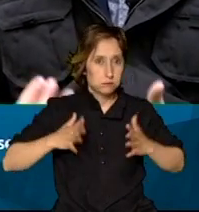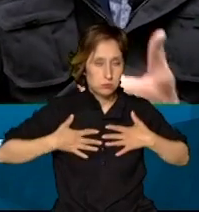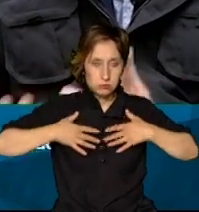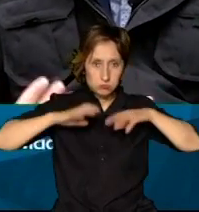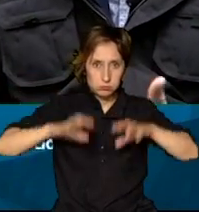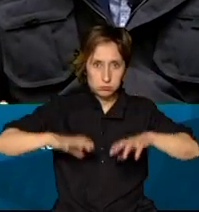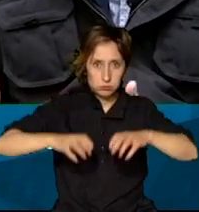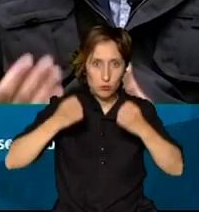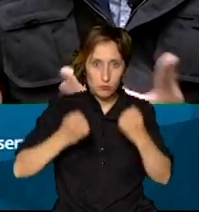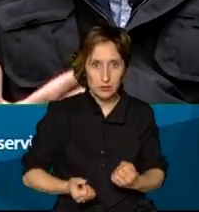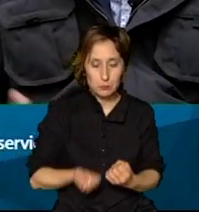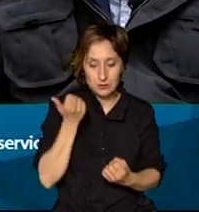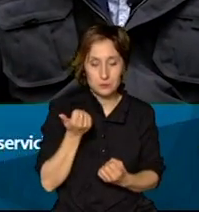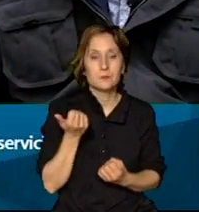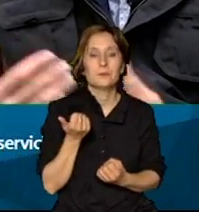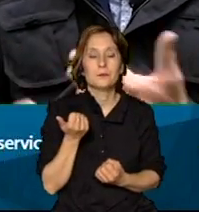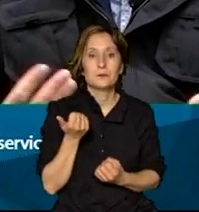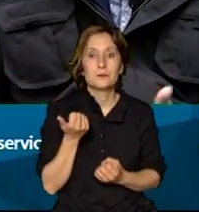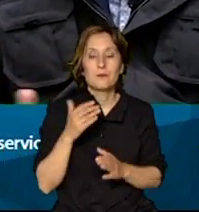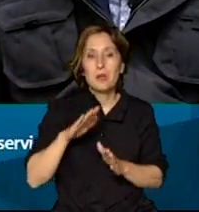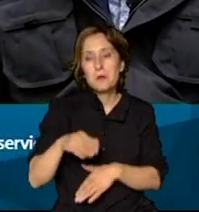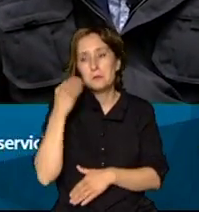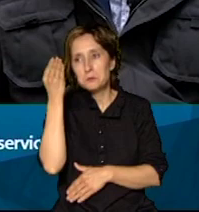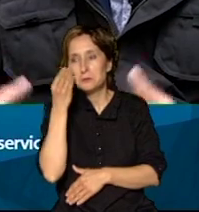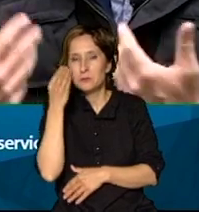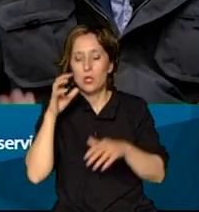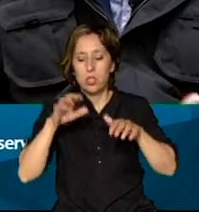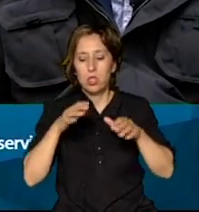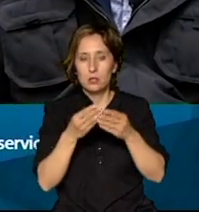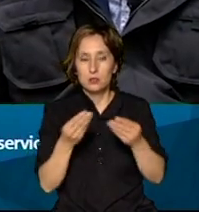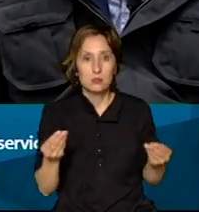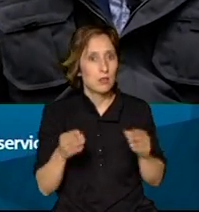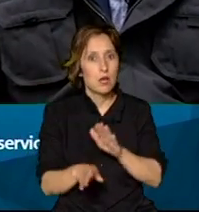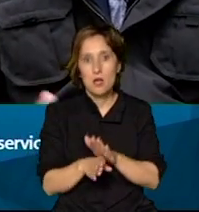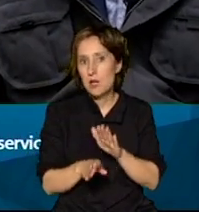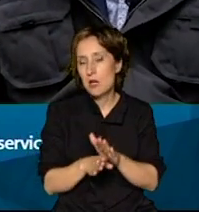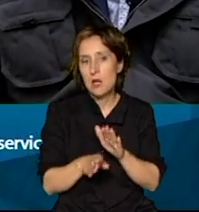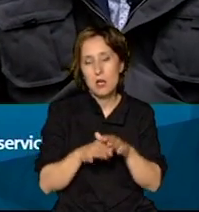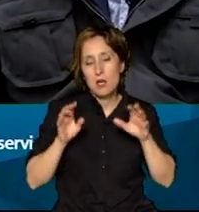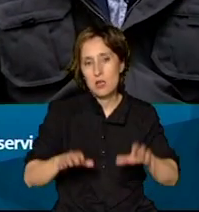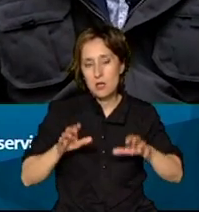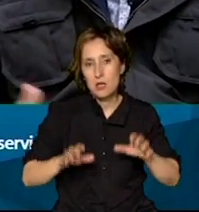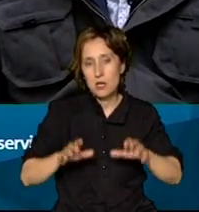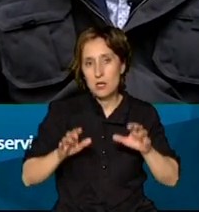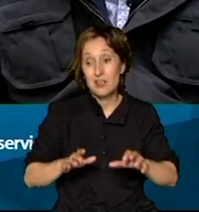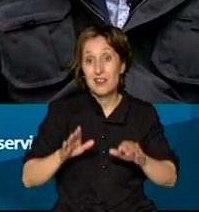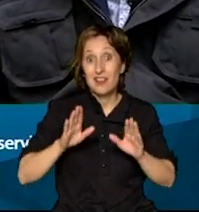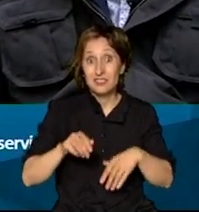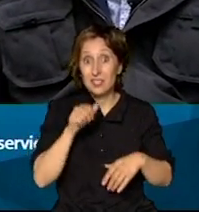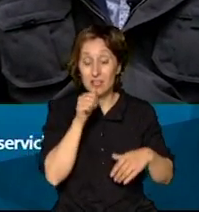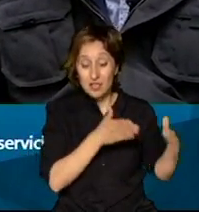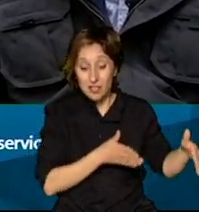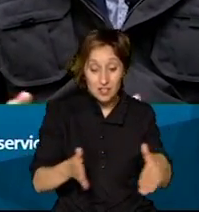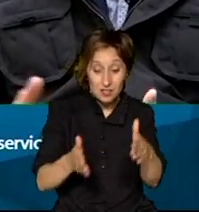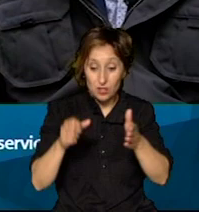sobre todo cuando ya pensábamos que la precipitación iba a ir a menos, pues continuó lloviendo, y eso hizo que bueno, todos los afluentes